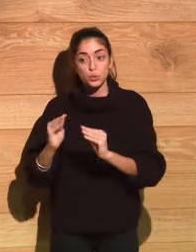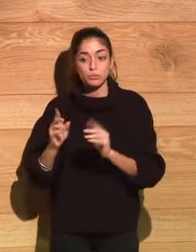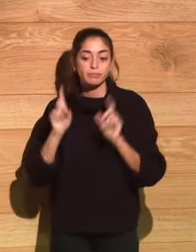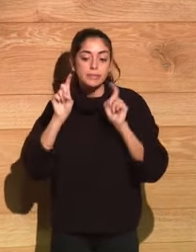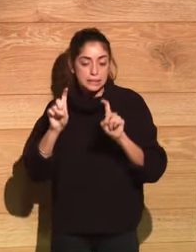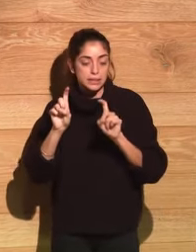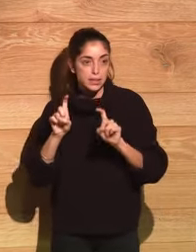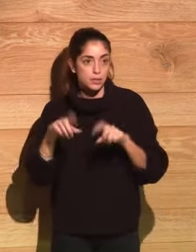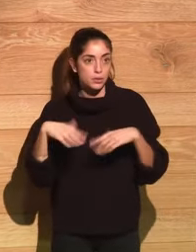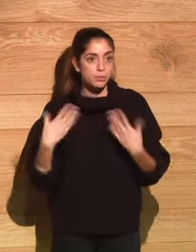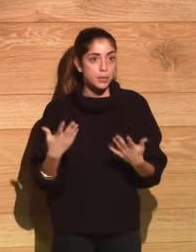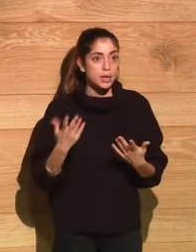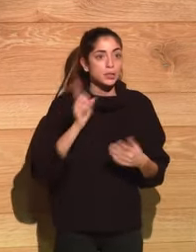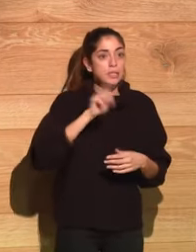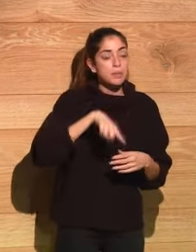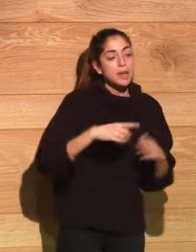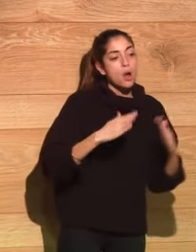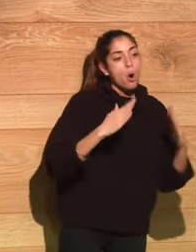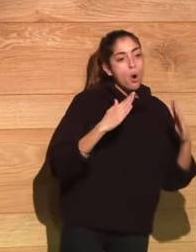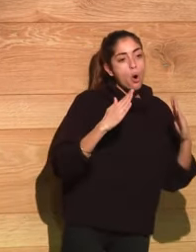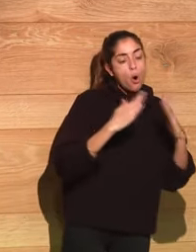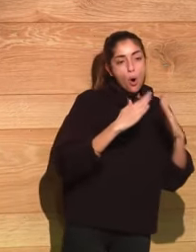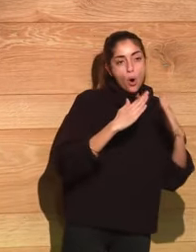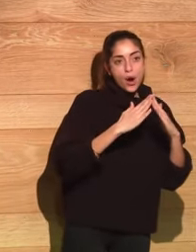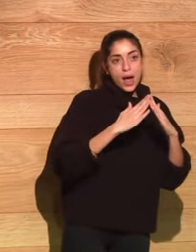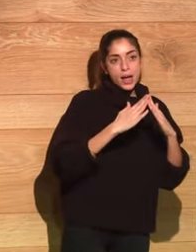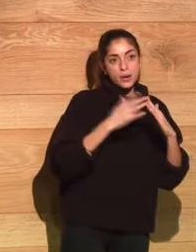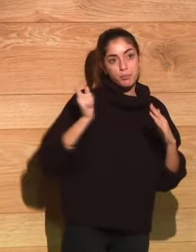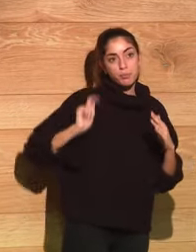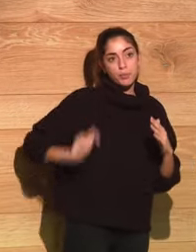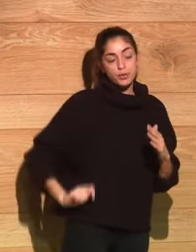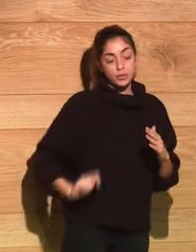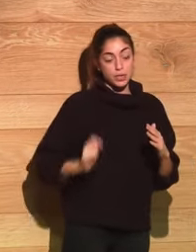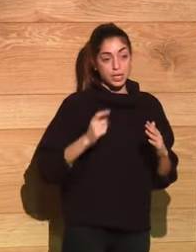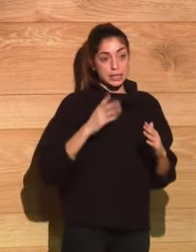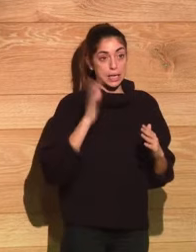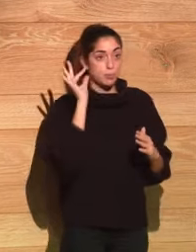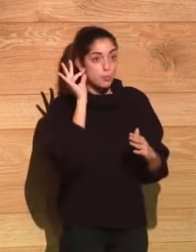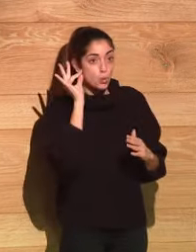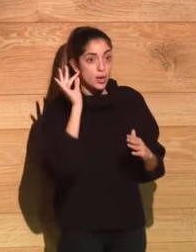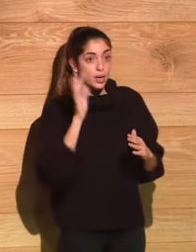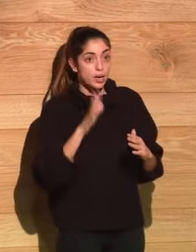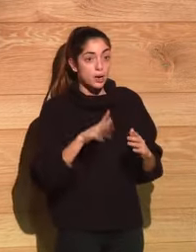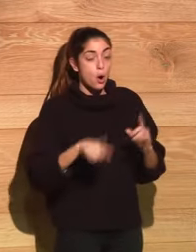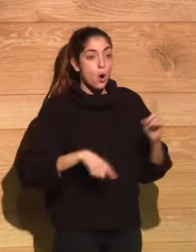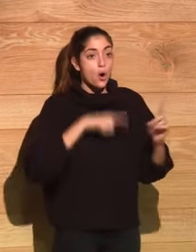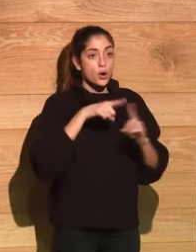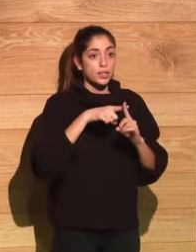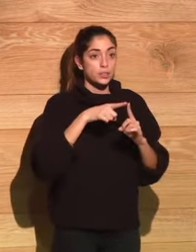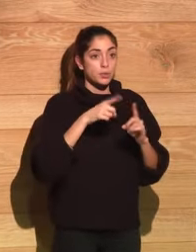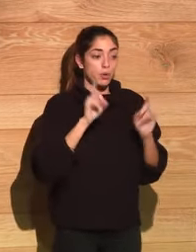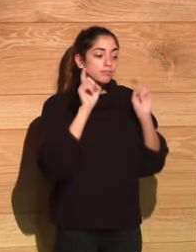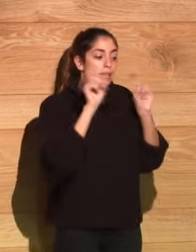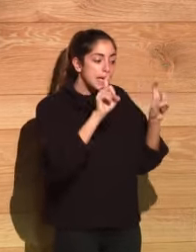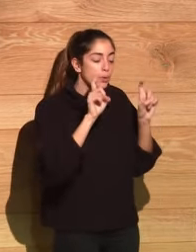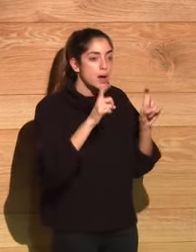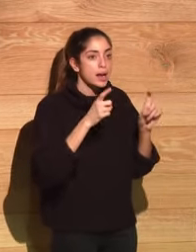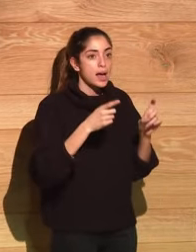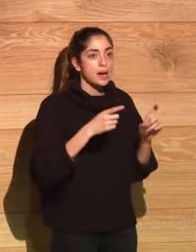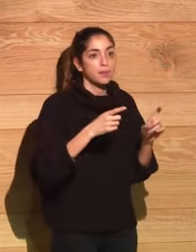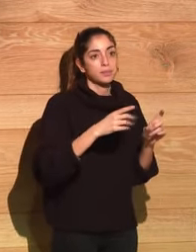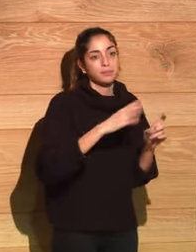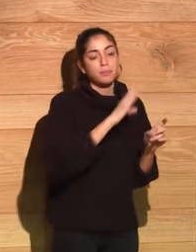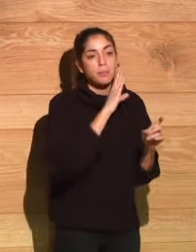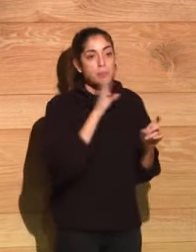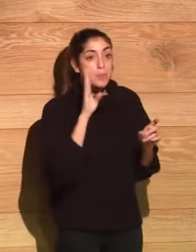se llamaba el Hogar Profesional de la Mujer, que trataba de crear madres y esposas, y después por su cuenta se coló en la Facultad de